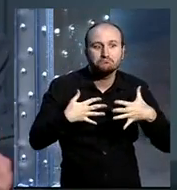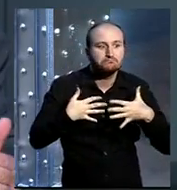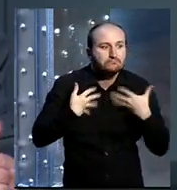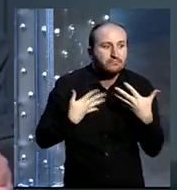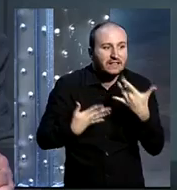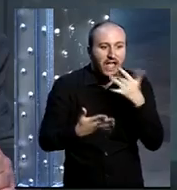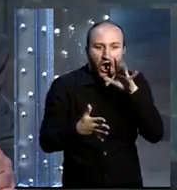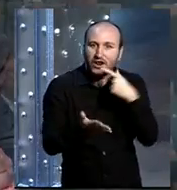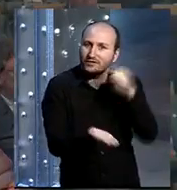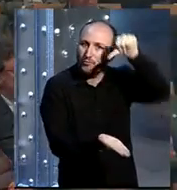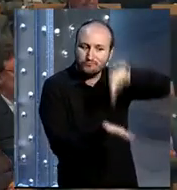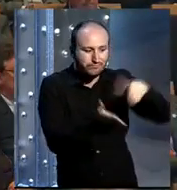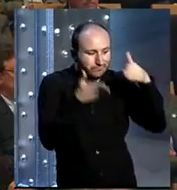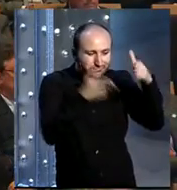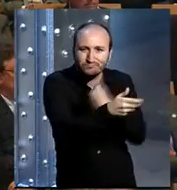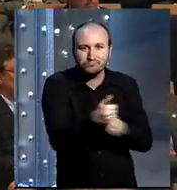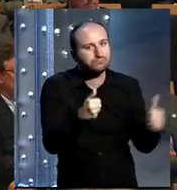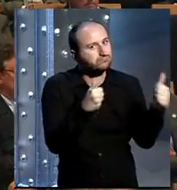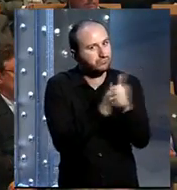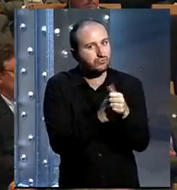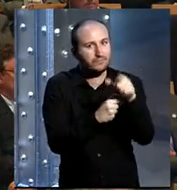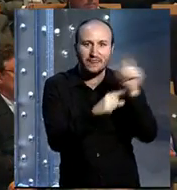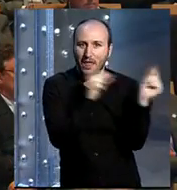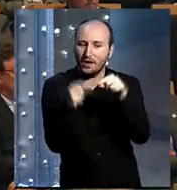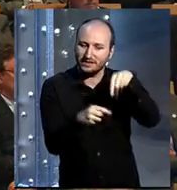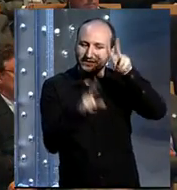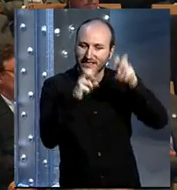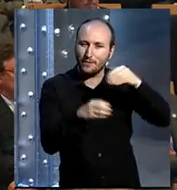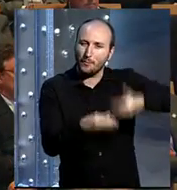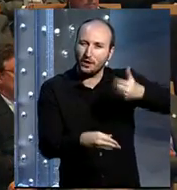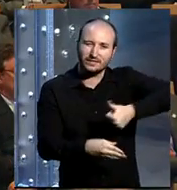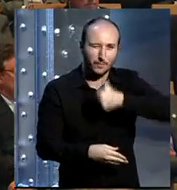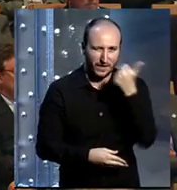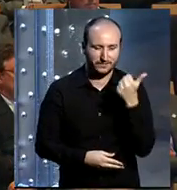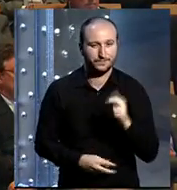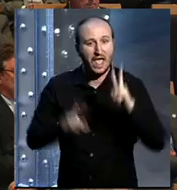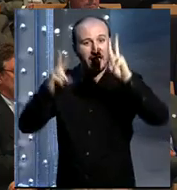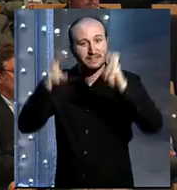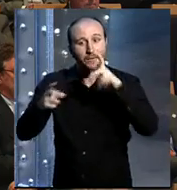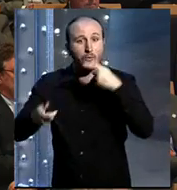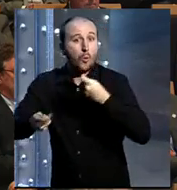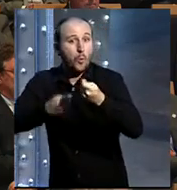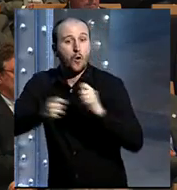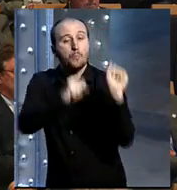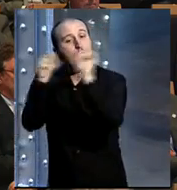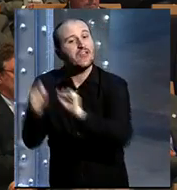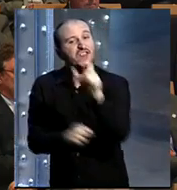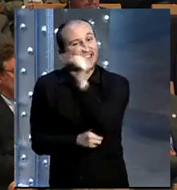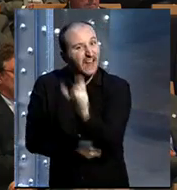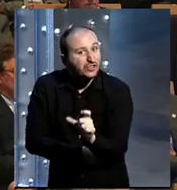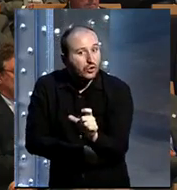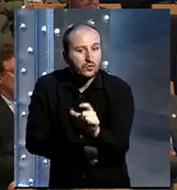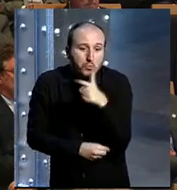elemento central, digamos, del debate, ¿no? Sobre los modelos reguladores de protección de datos, pues decir pues que son